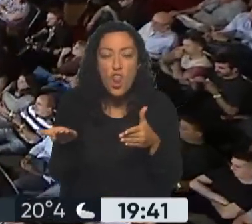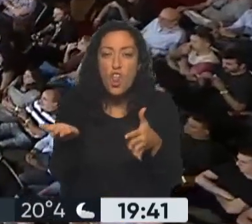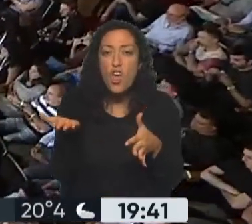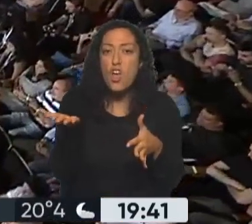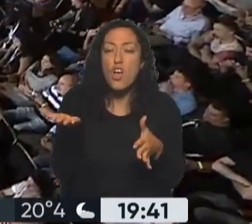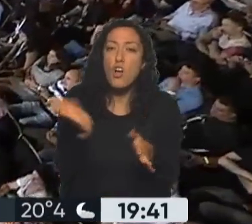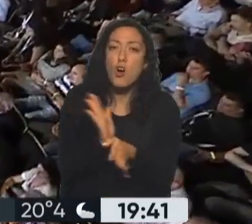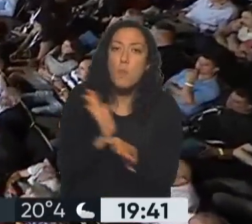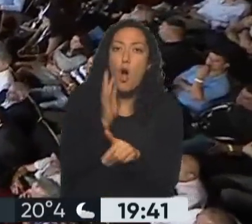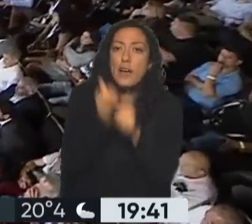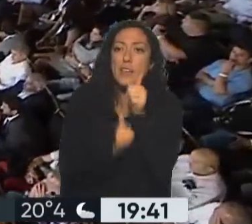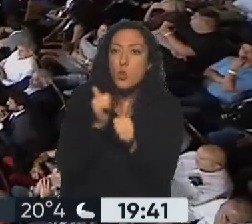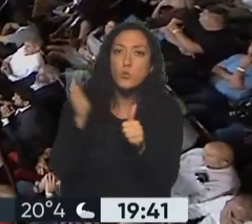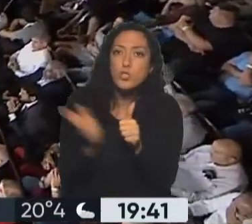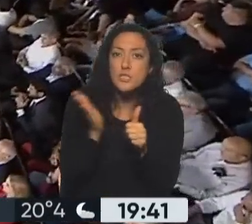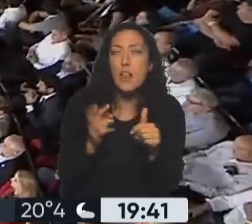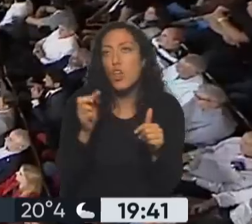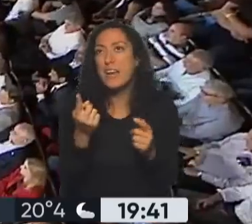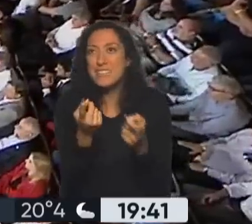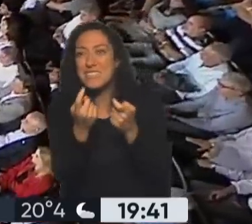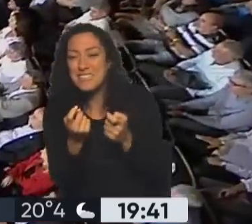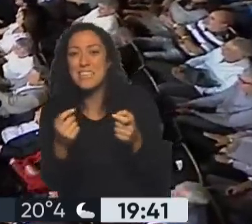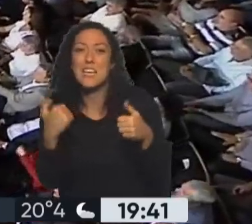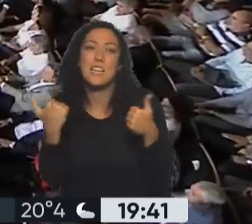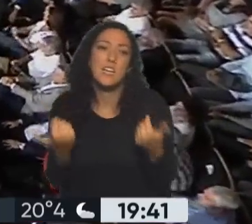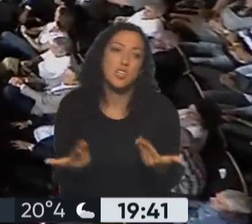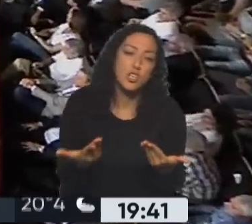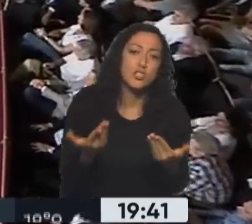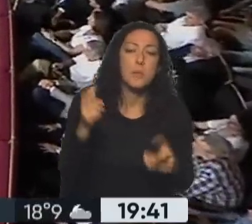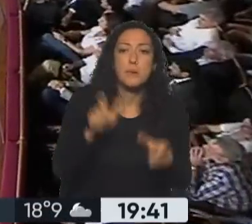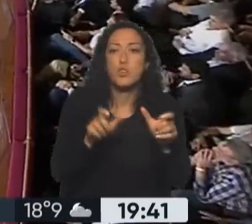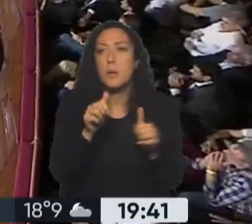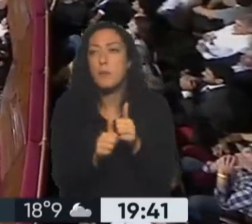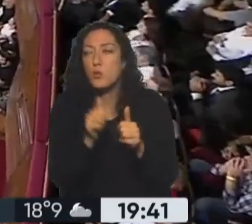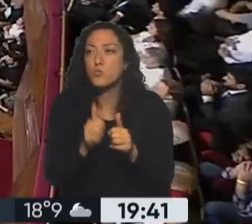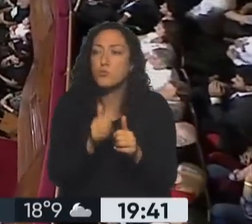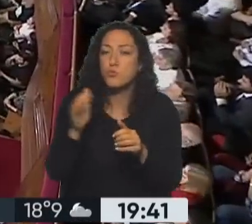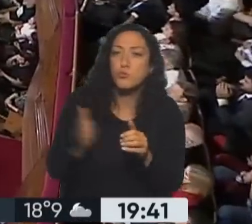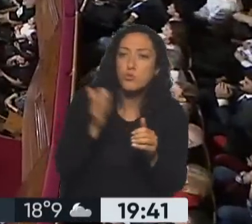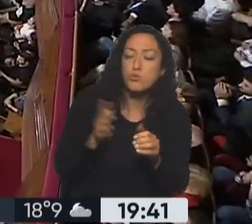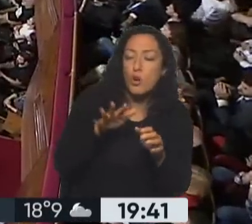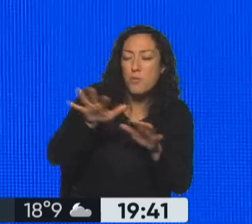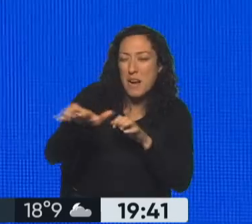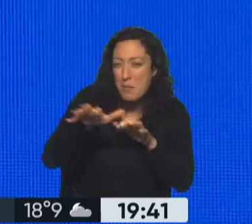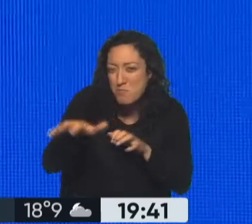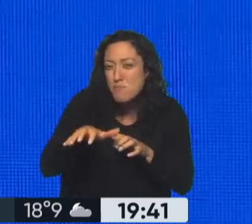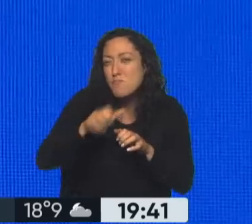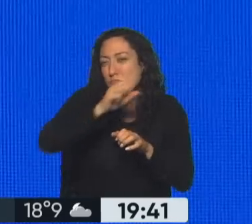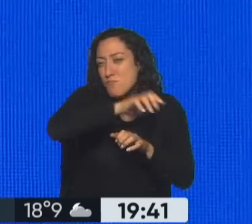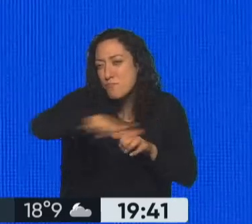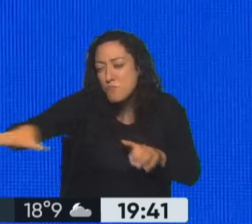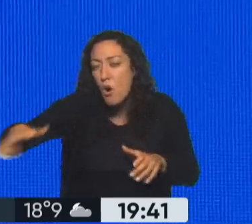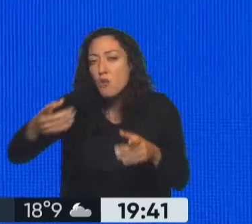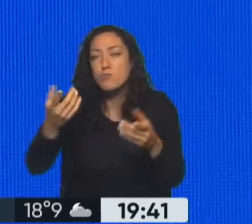bueno, la industria necesitaba dólares, por ahí no eran lo suficiente los que producía el campo, entonces se producía esa tensión, venía